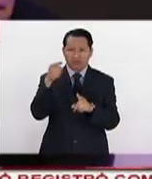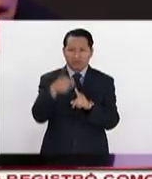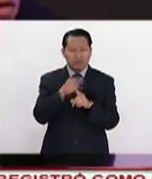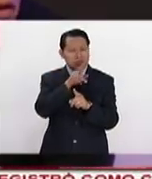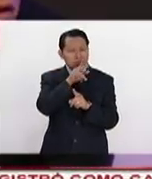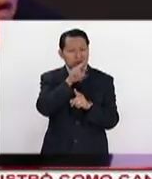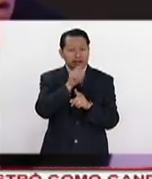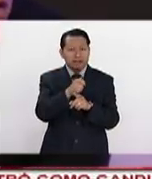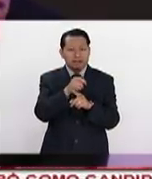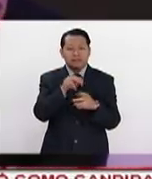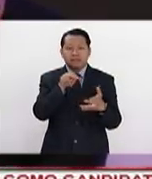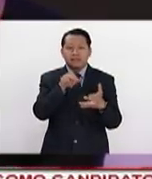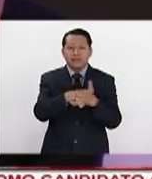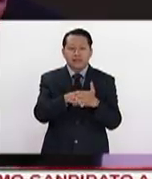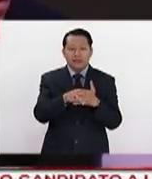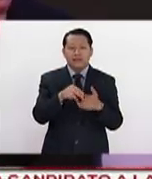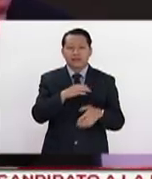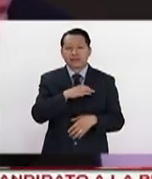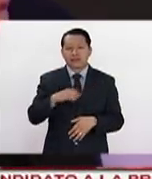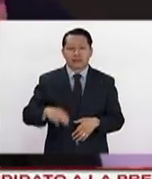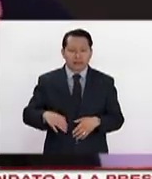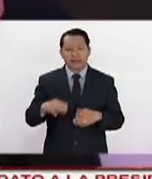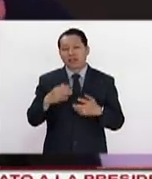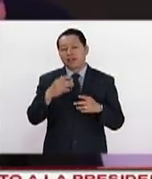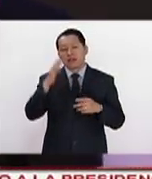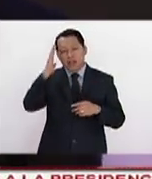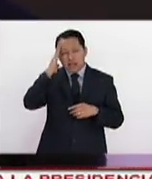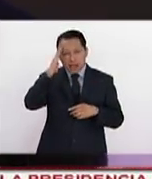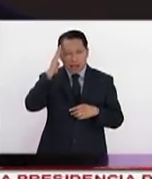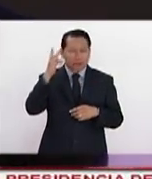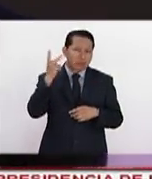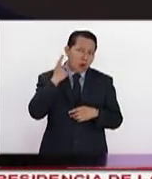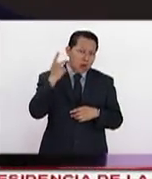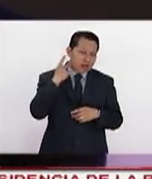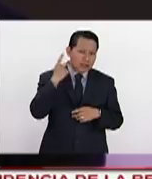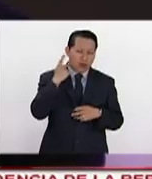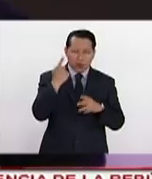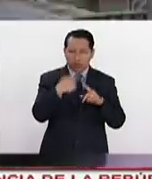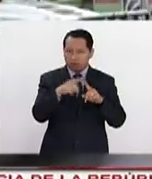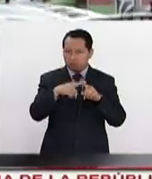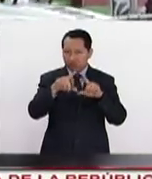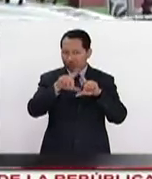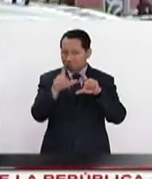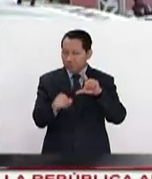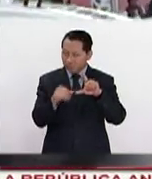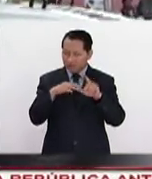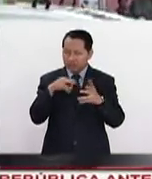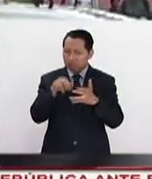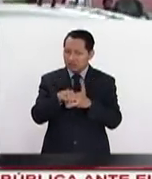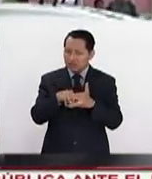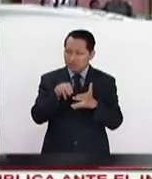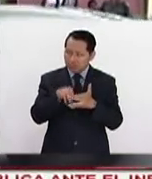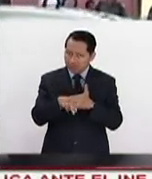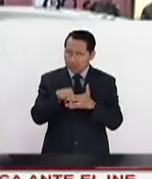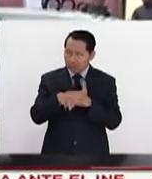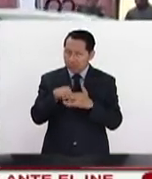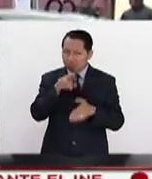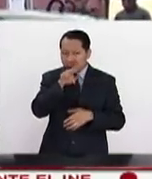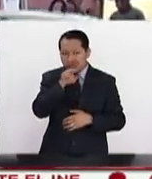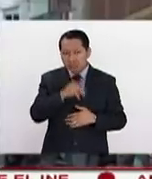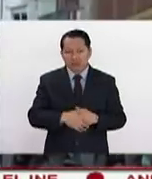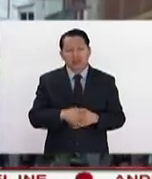el asesinato de candidatos y líderes políticos en el país. Advirtió que en promedio